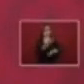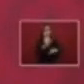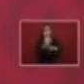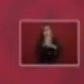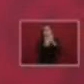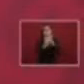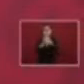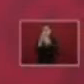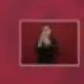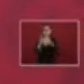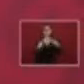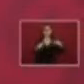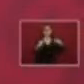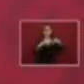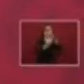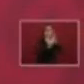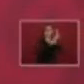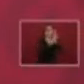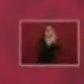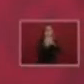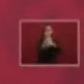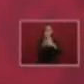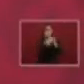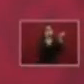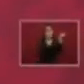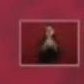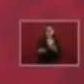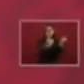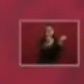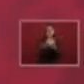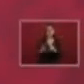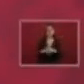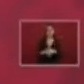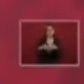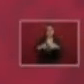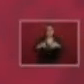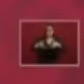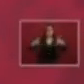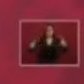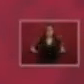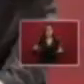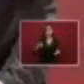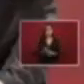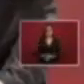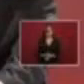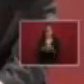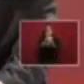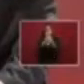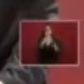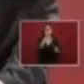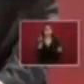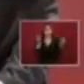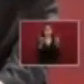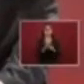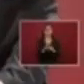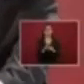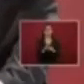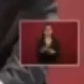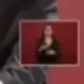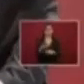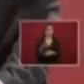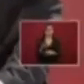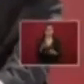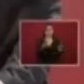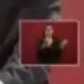mayores estándares de calidad en lo que tiene que ver con transparencia y comunicación de información. Por menos no vale la pena.